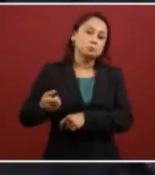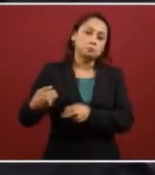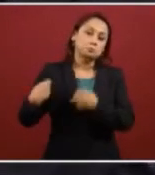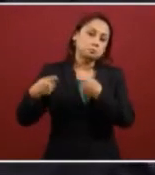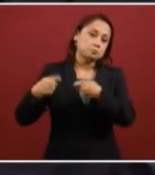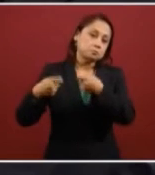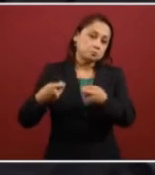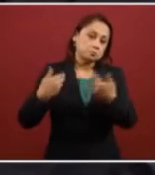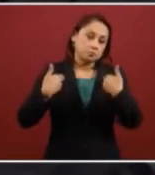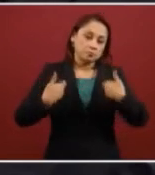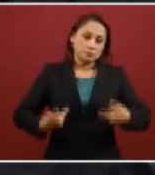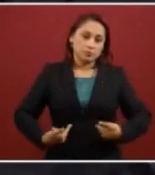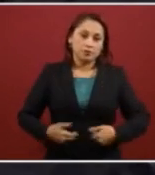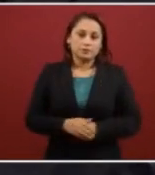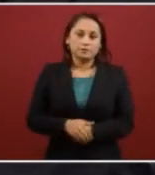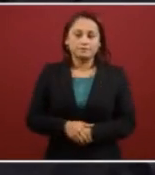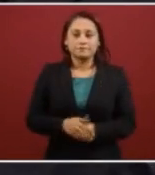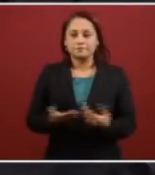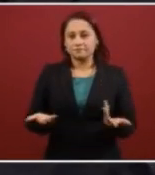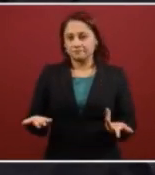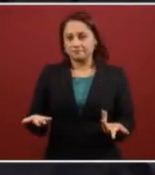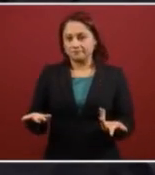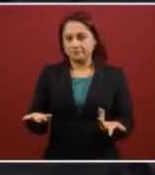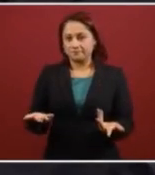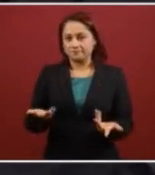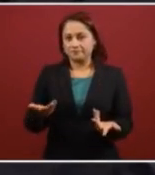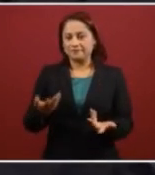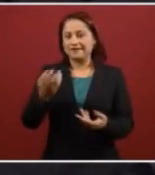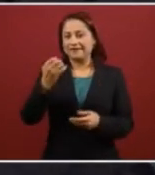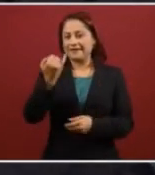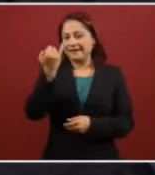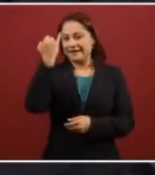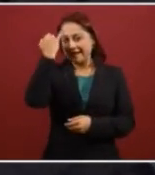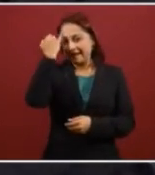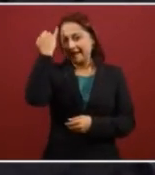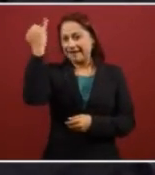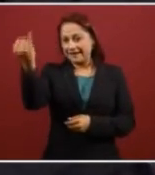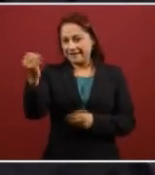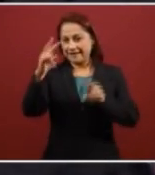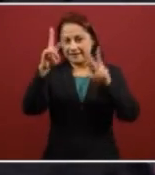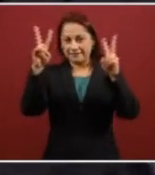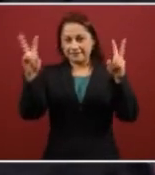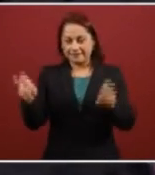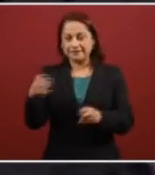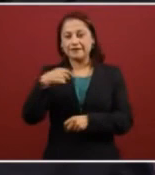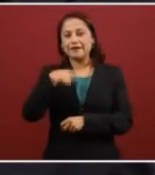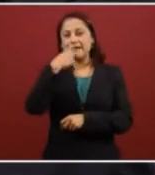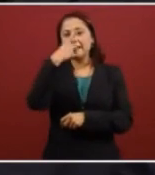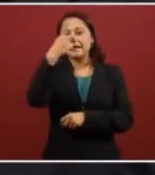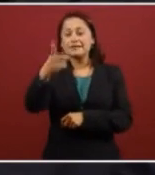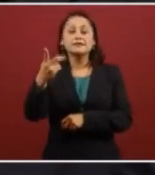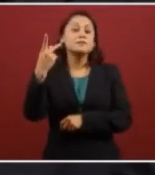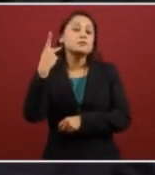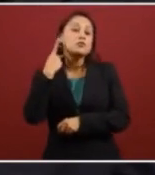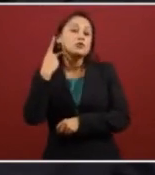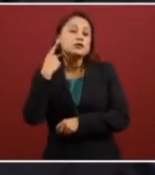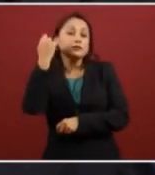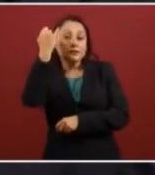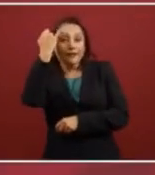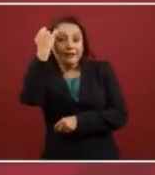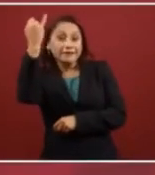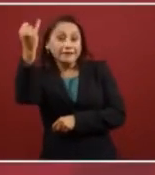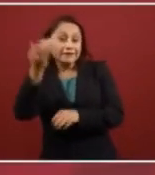Because you can't llevar a cabo make a change una nueva política con los mismos esquemas with the